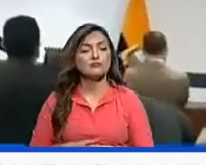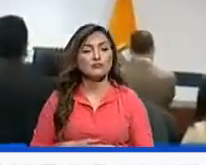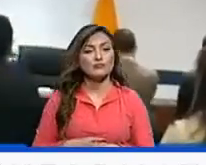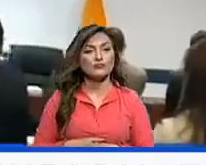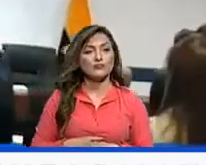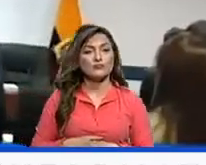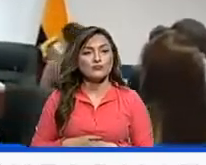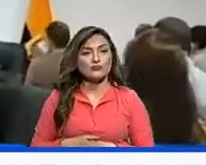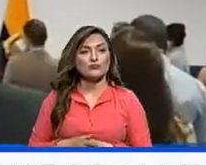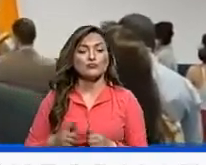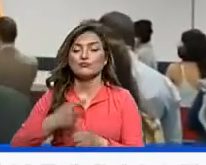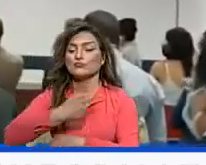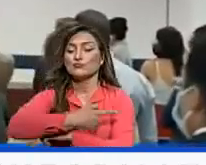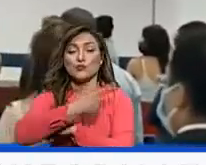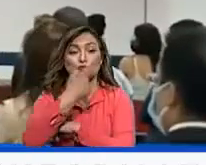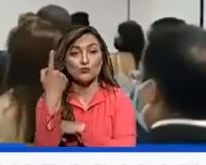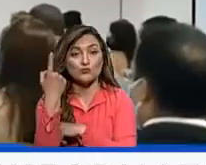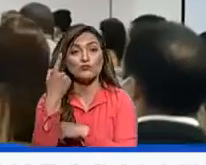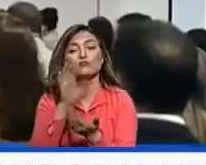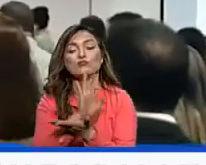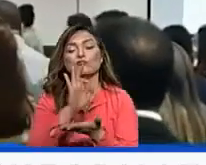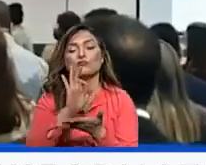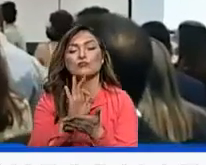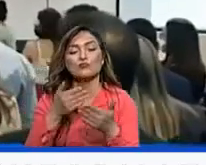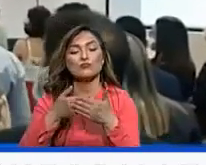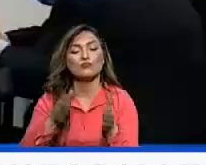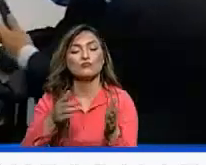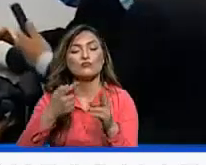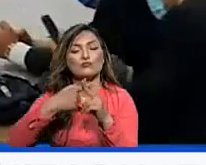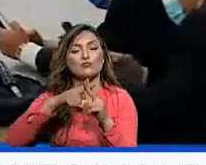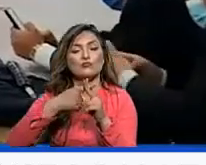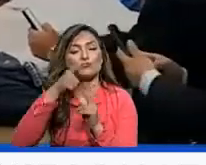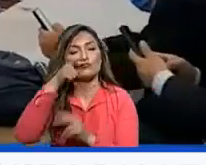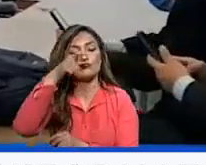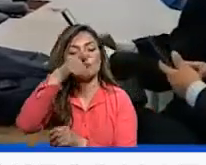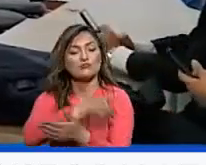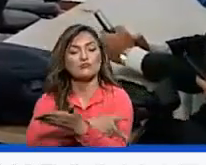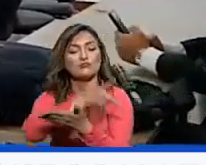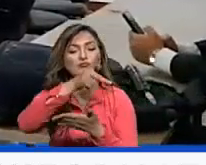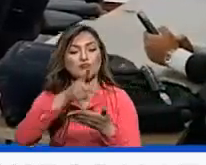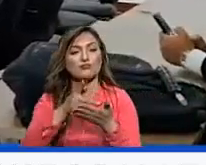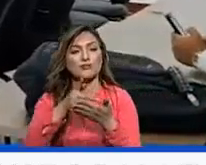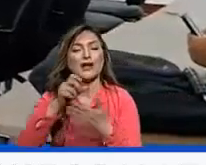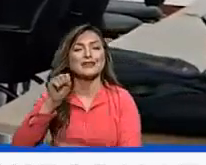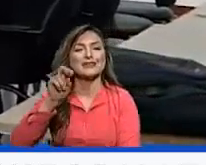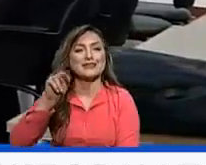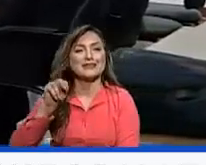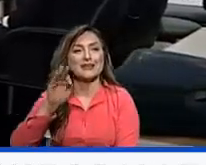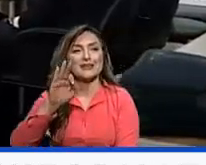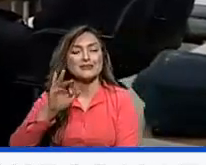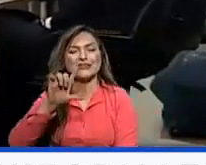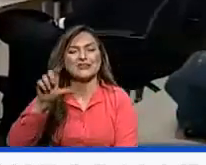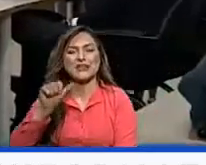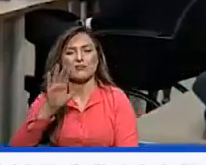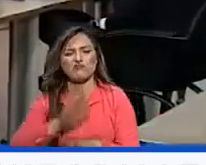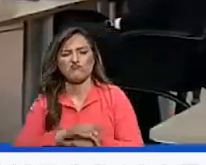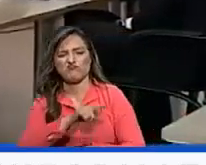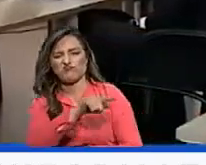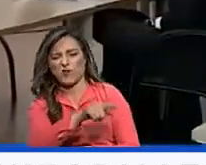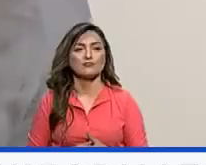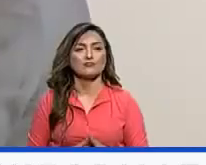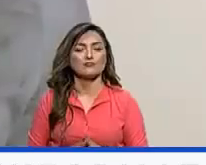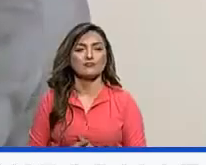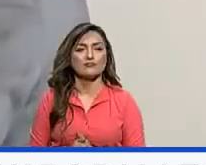provincial de Pichincha, Alberto Santillán, argumentó un perjuicio para el municipio de 2.2 millones de dólares.